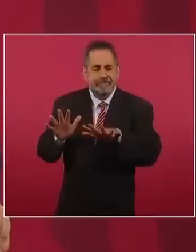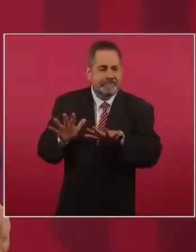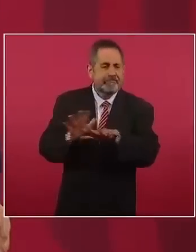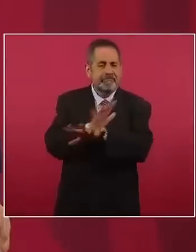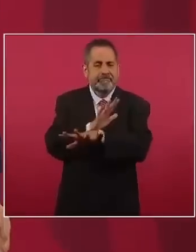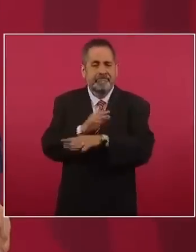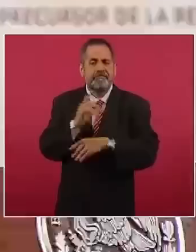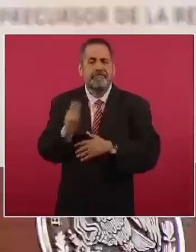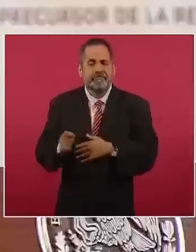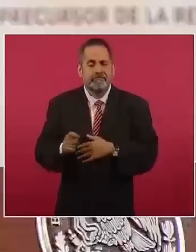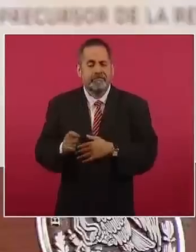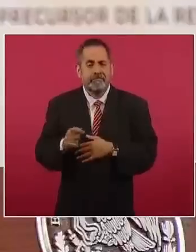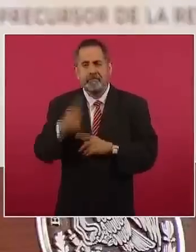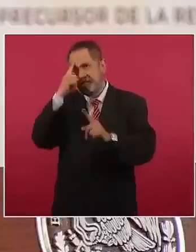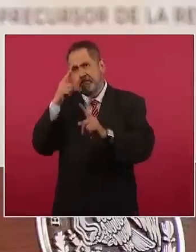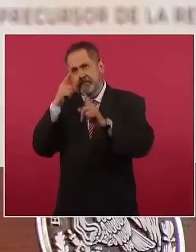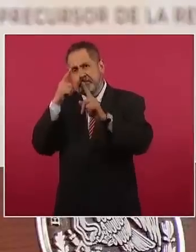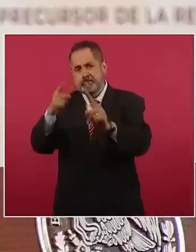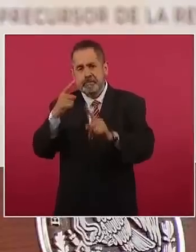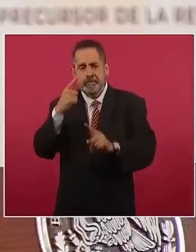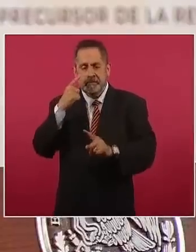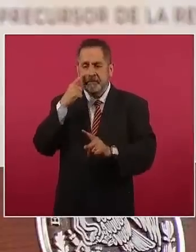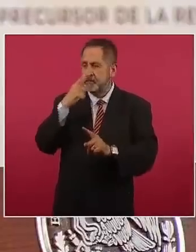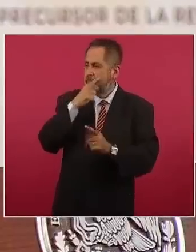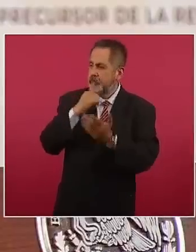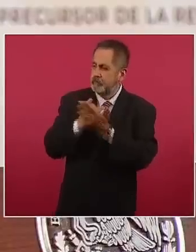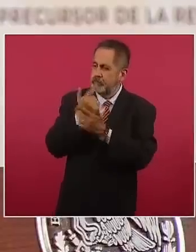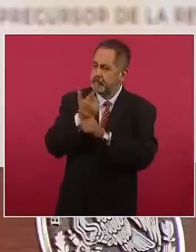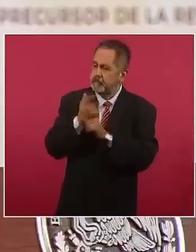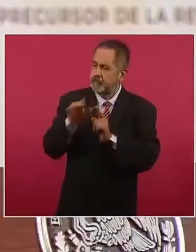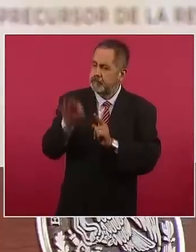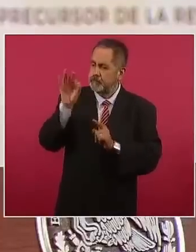es que haya democracia.